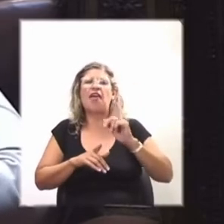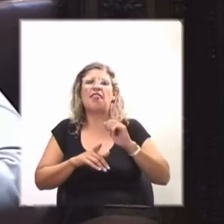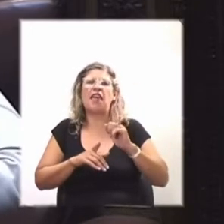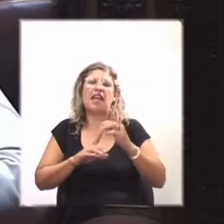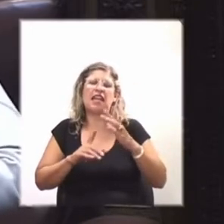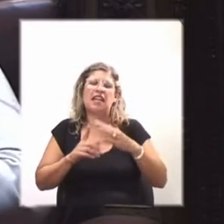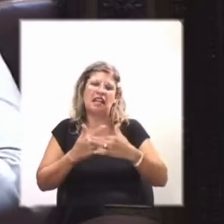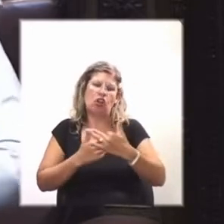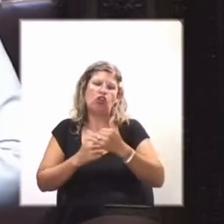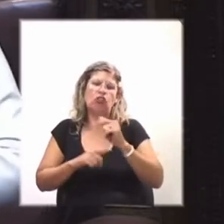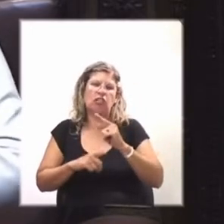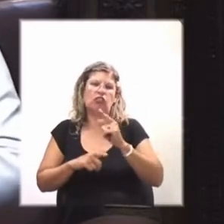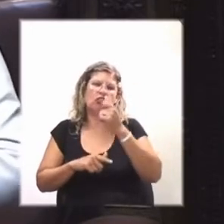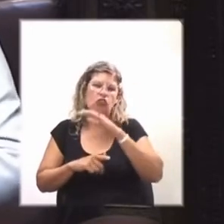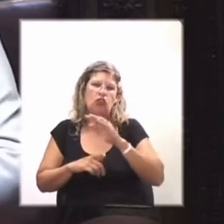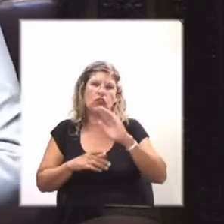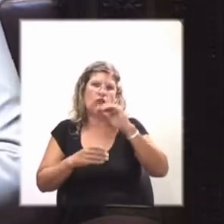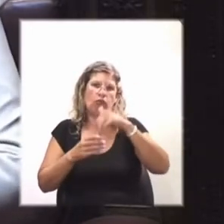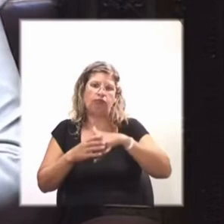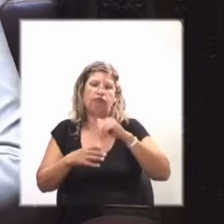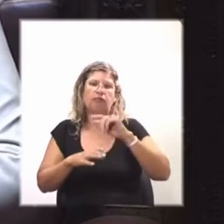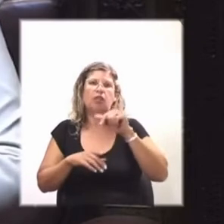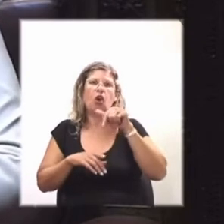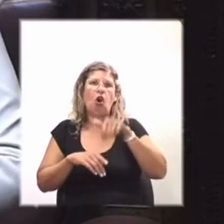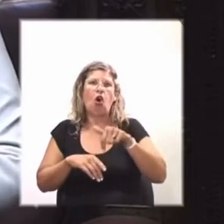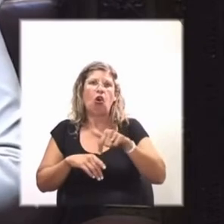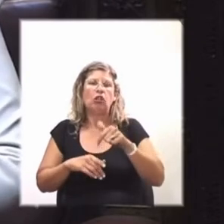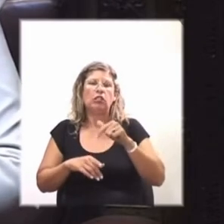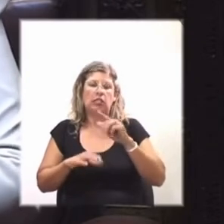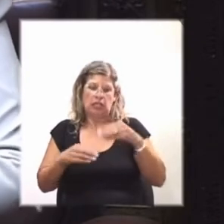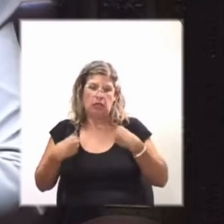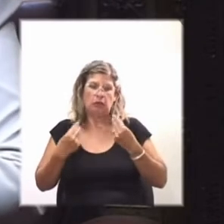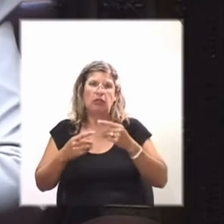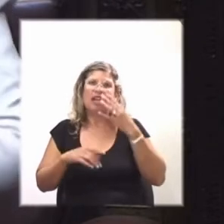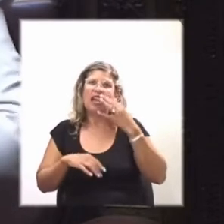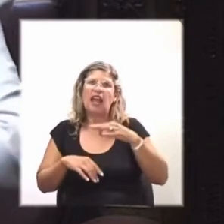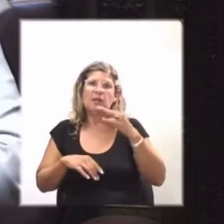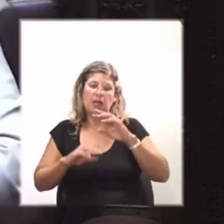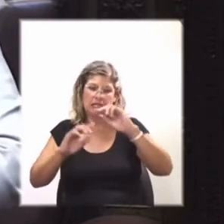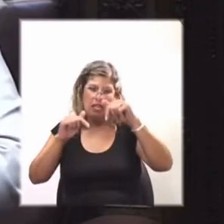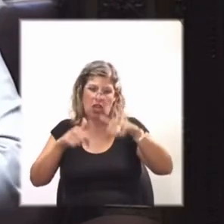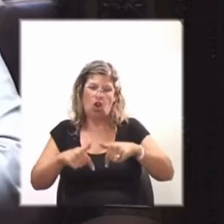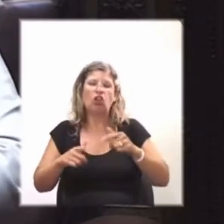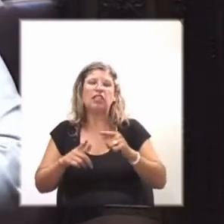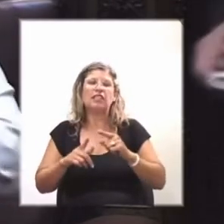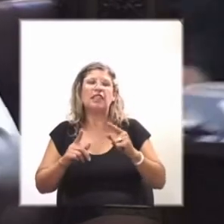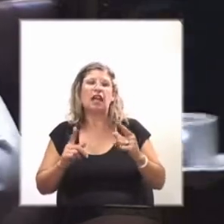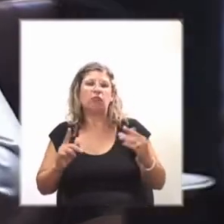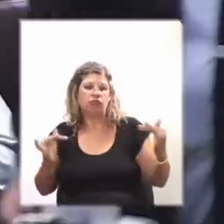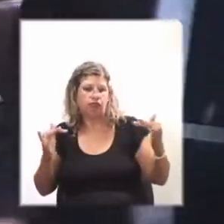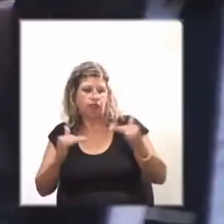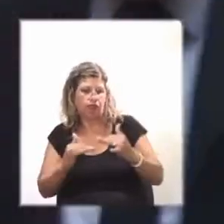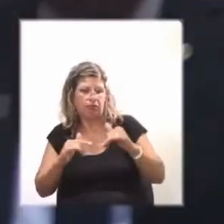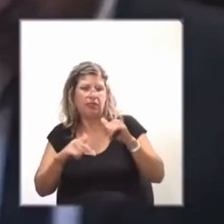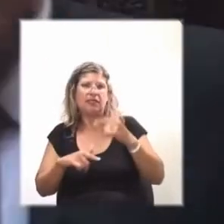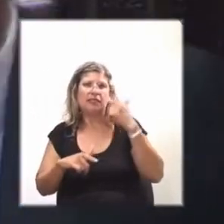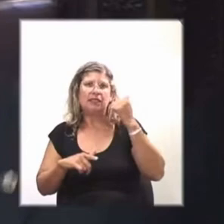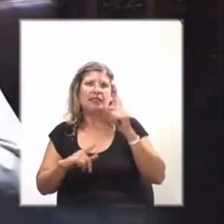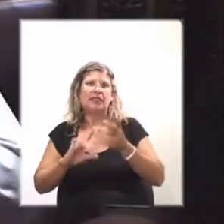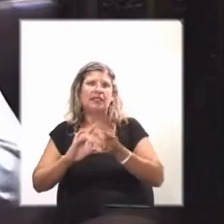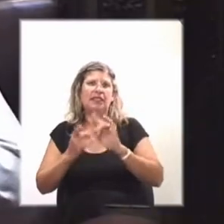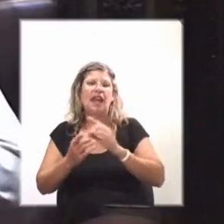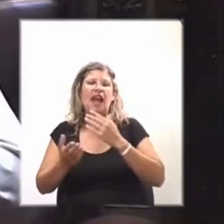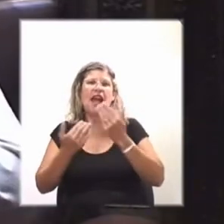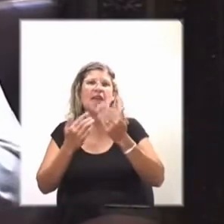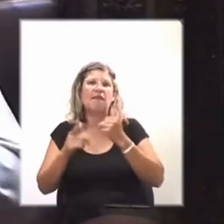a que hice referencia. Hoy estamos salvando realmente con esta convocatoria que el Parlamento hable de estos temas,